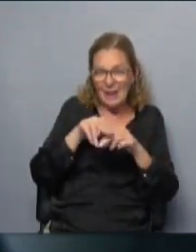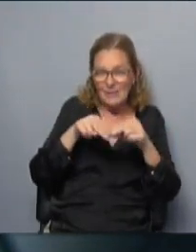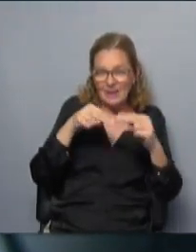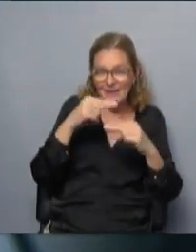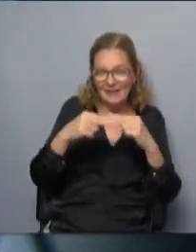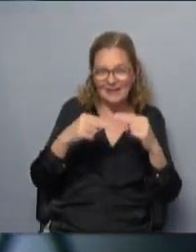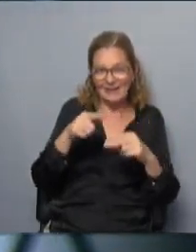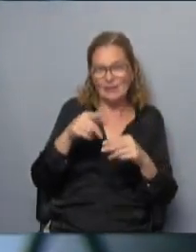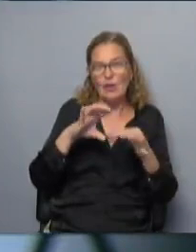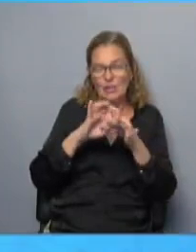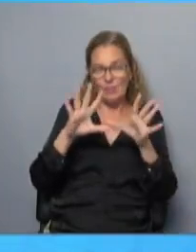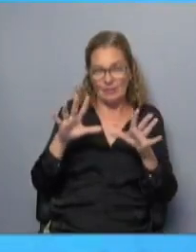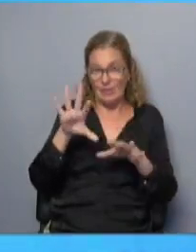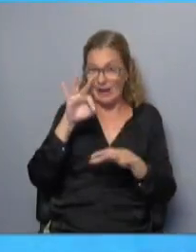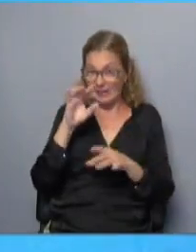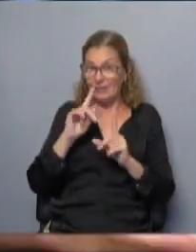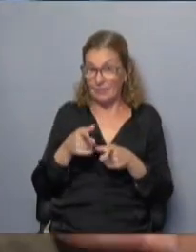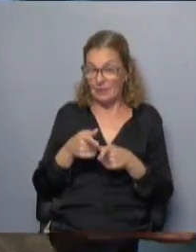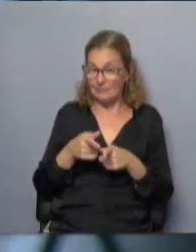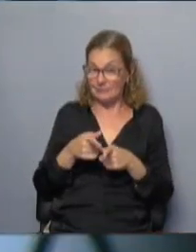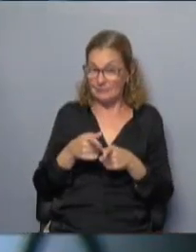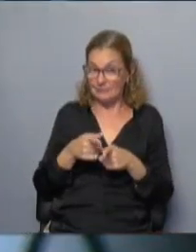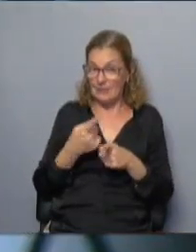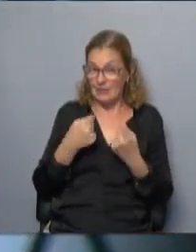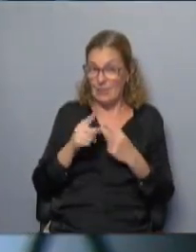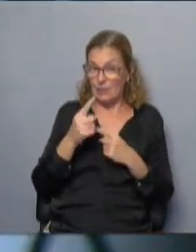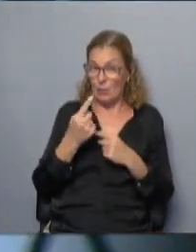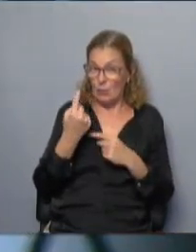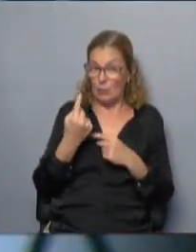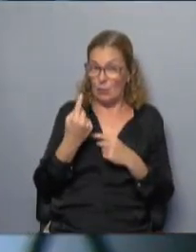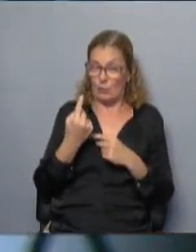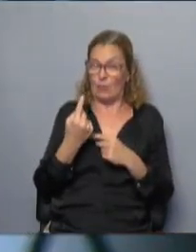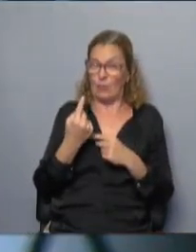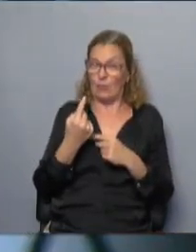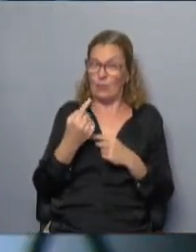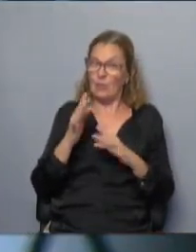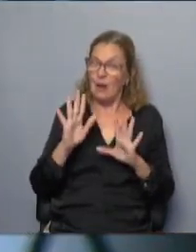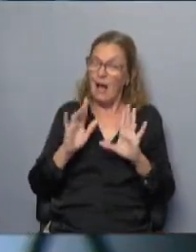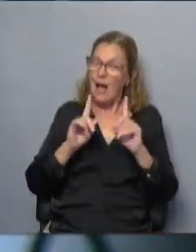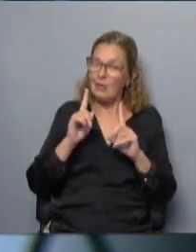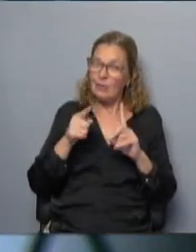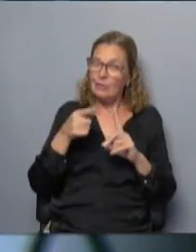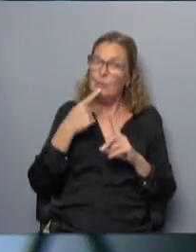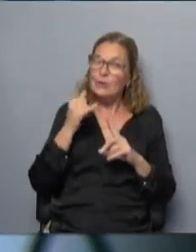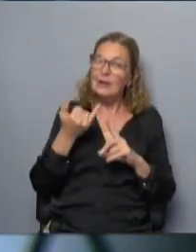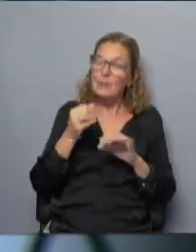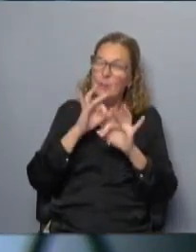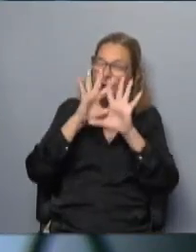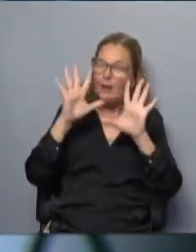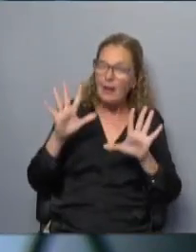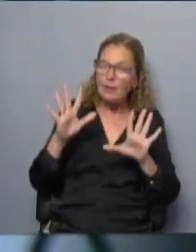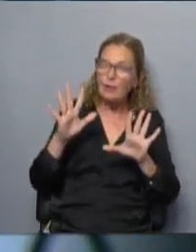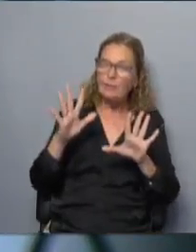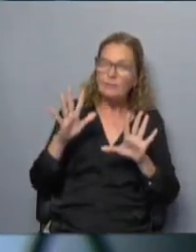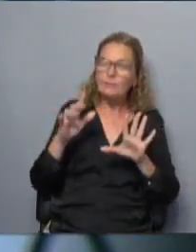la democracia ya que sabe elegir apuesta menos pero es un acto de hay tenés un ejemplo claro de cómo